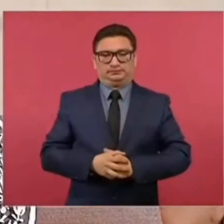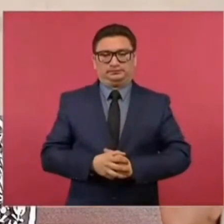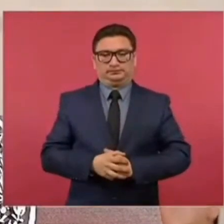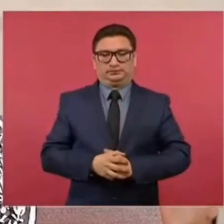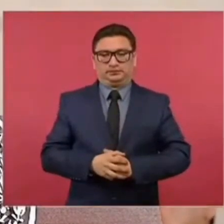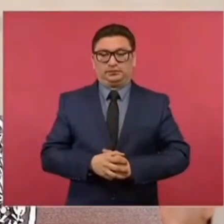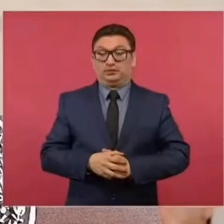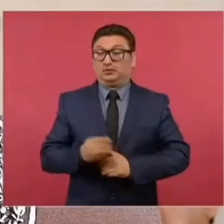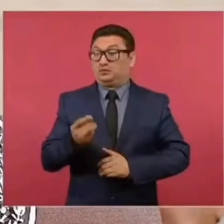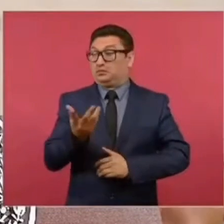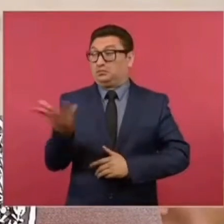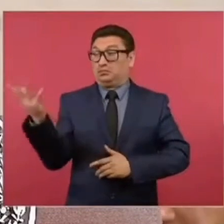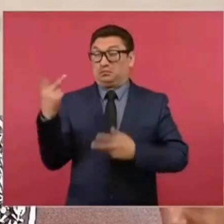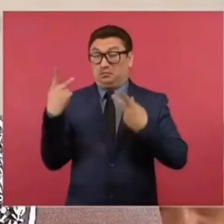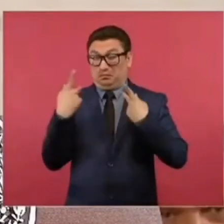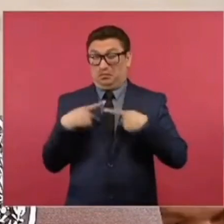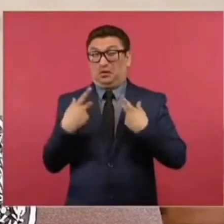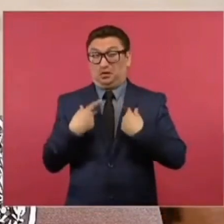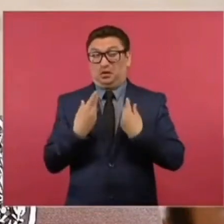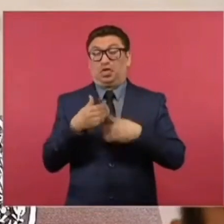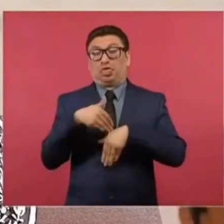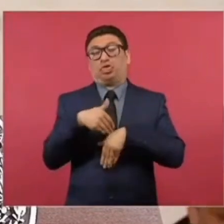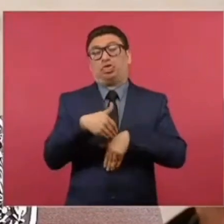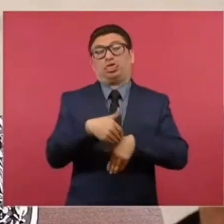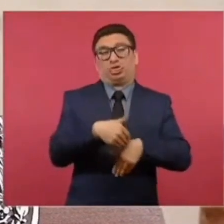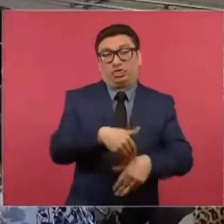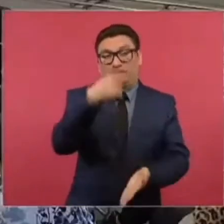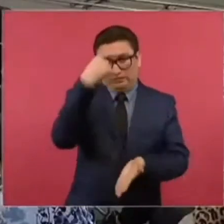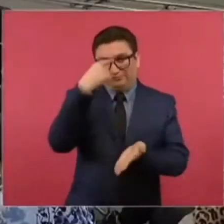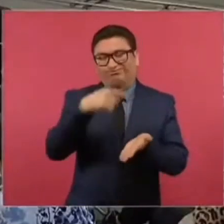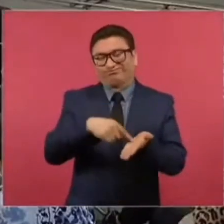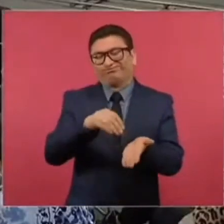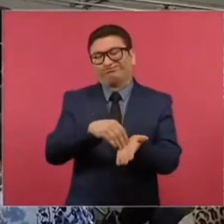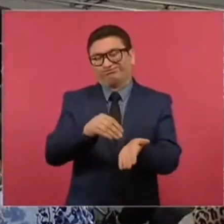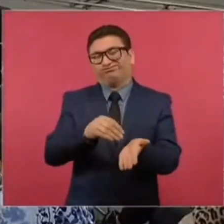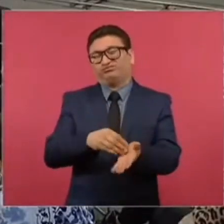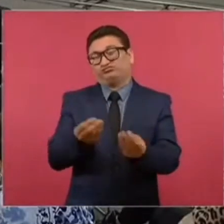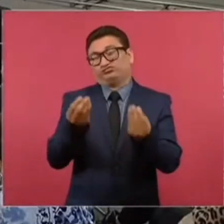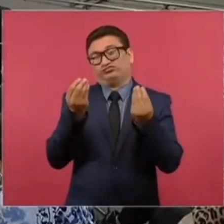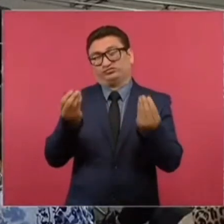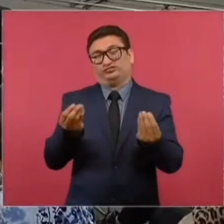y mucha gente se cree todavía estas cosas.